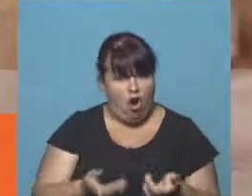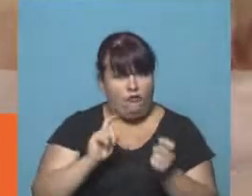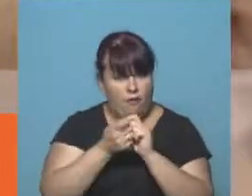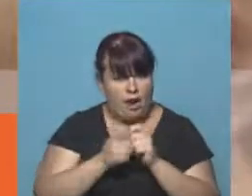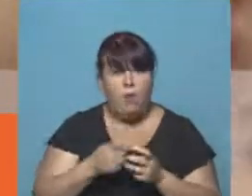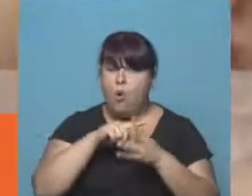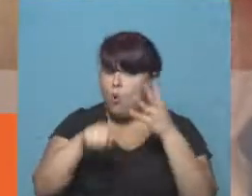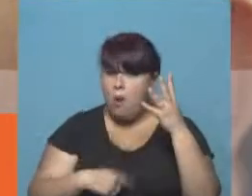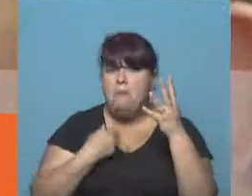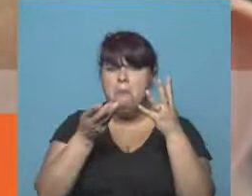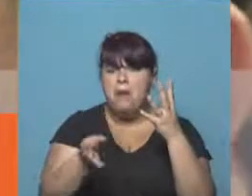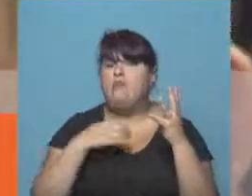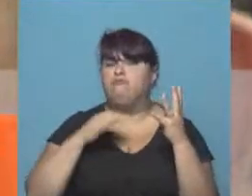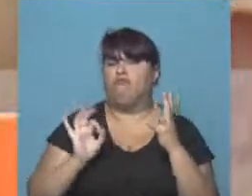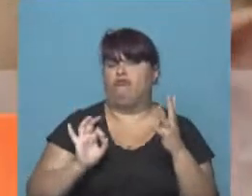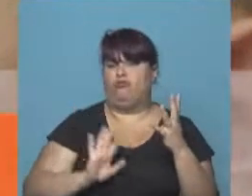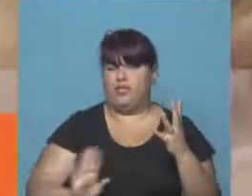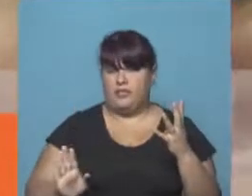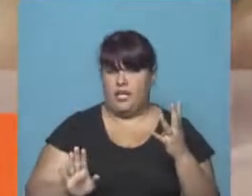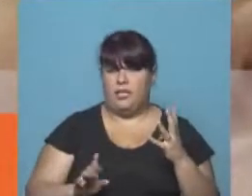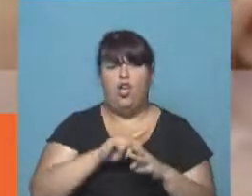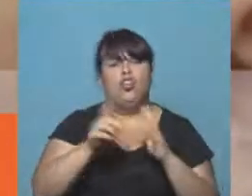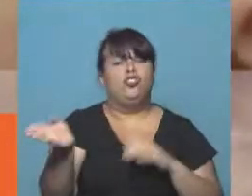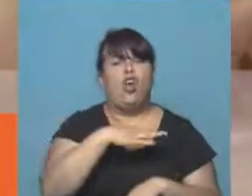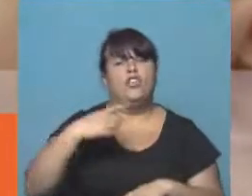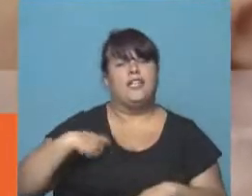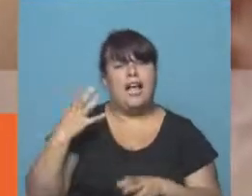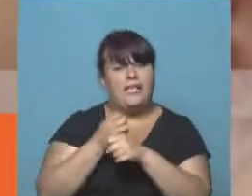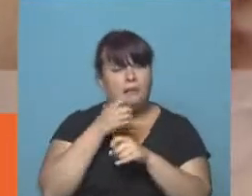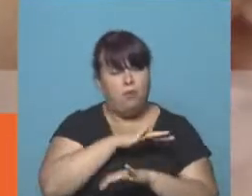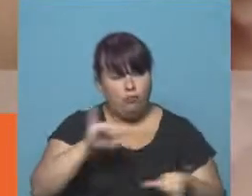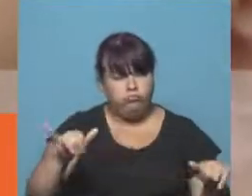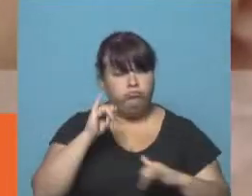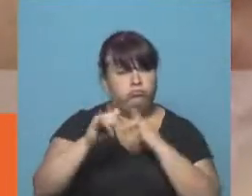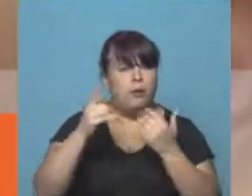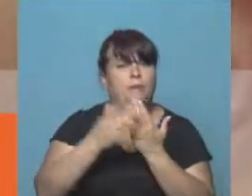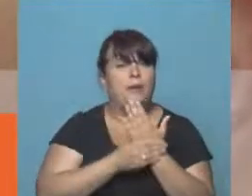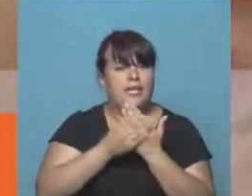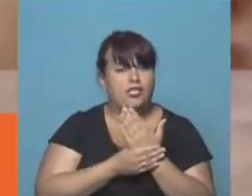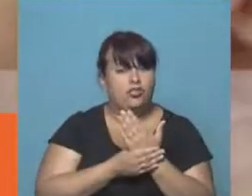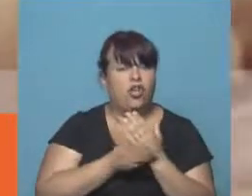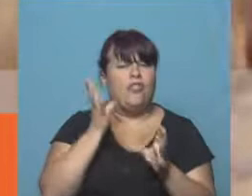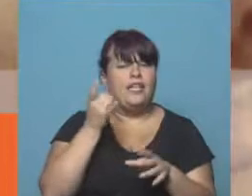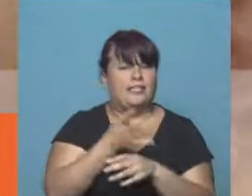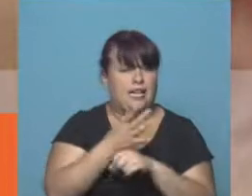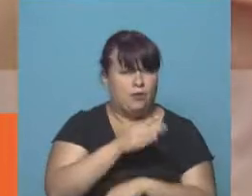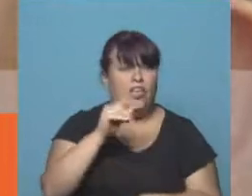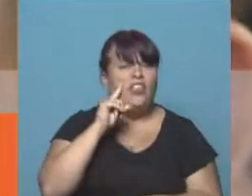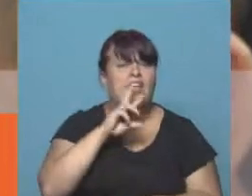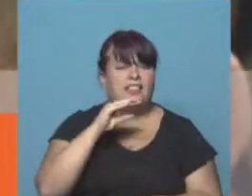modificaciones? Son las 4 modificaciones que todos los gremios de transporte se las transmitieron al ministro de Transporte,